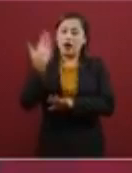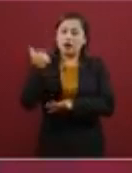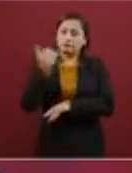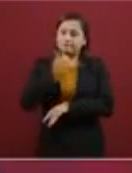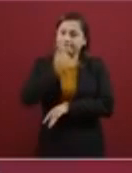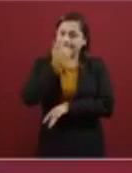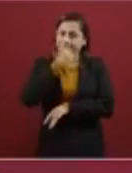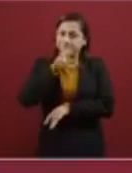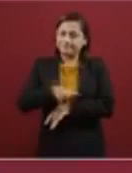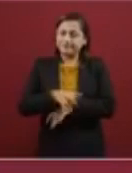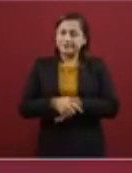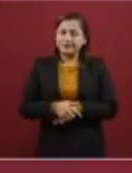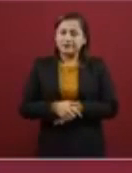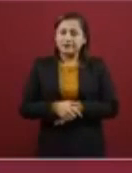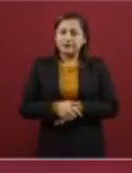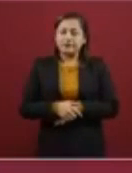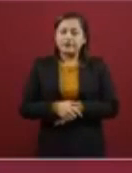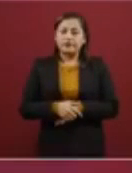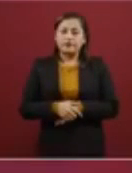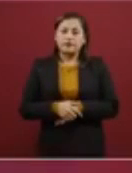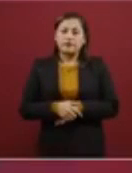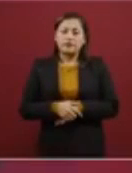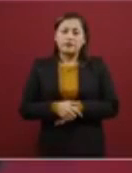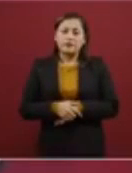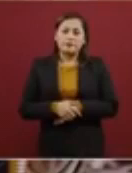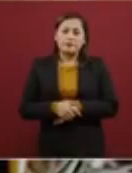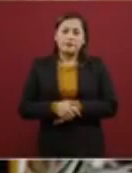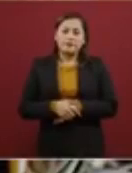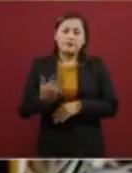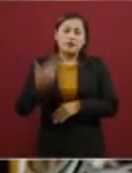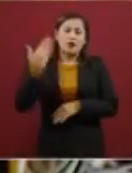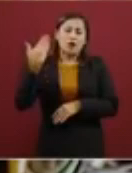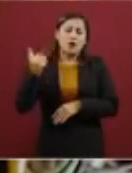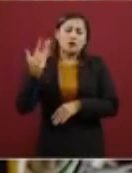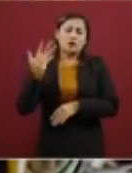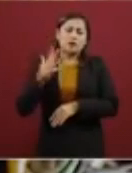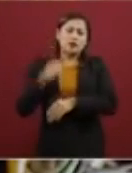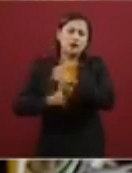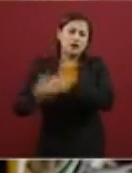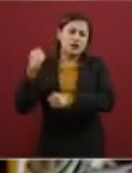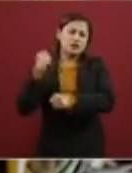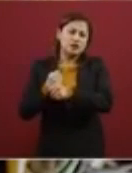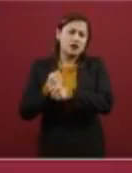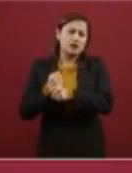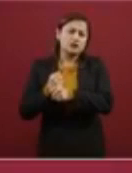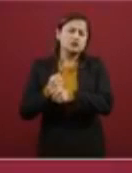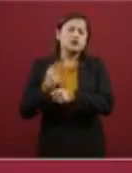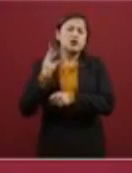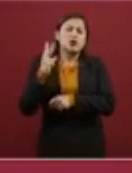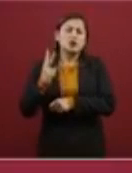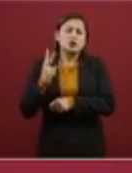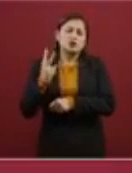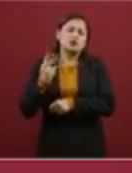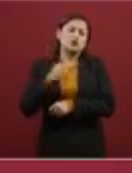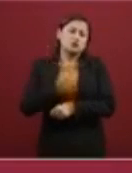equivocada. Desde hace más de 10 años, 2 sexenios, se